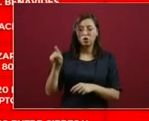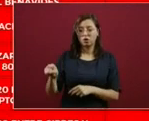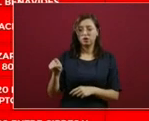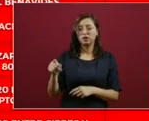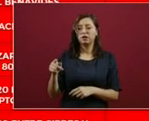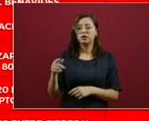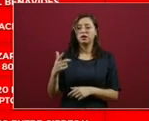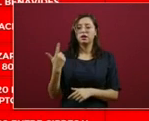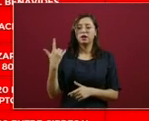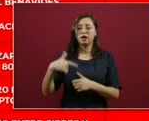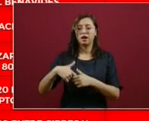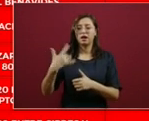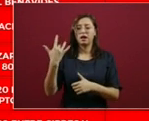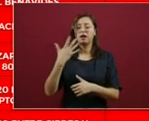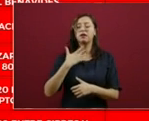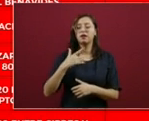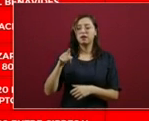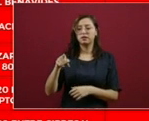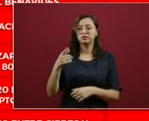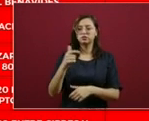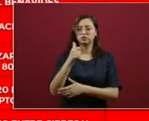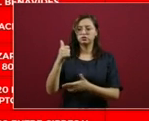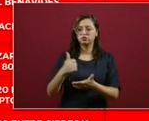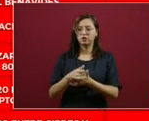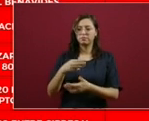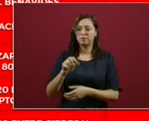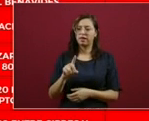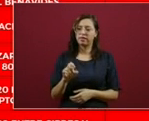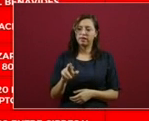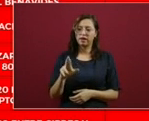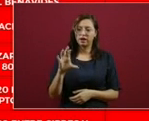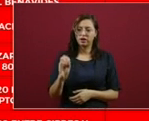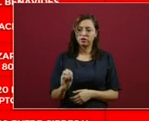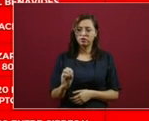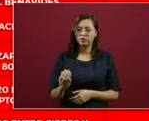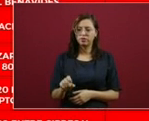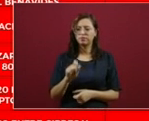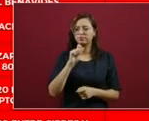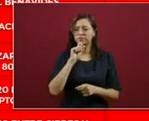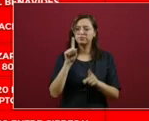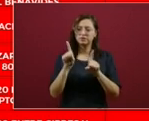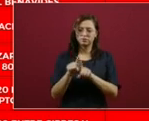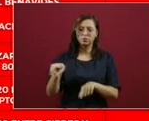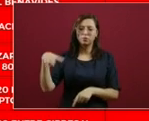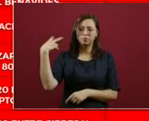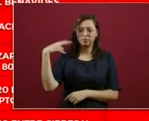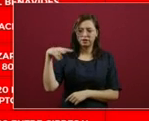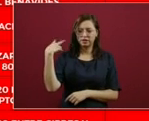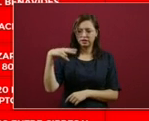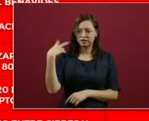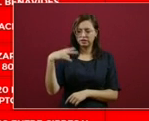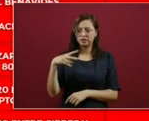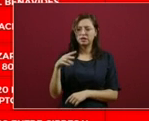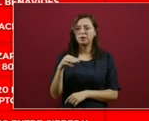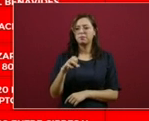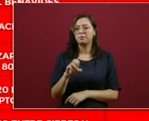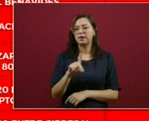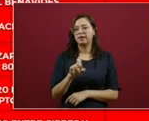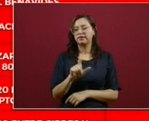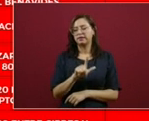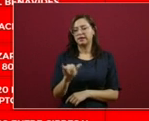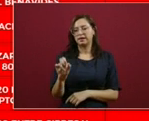gasolinera de la Vicente Guerrero en Ciudad Madero, Medellín de Bravo, Veracruz, la gasolinera Medellín,